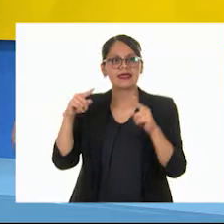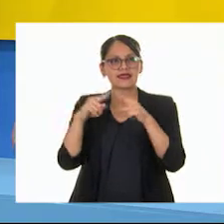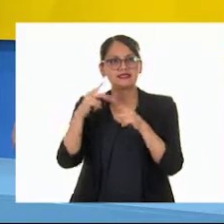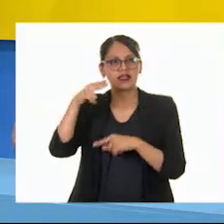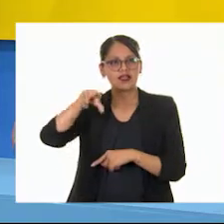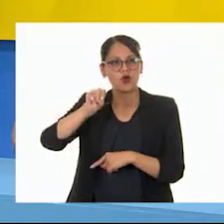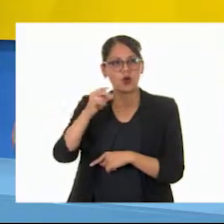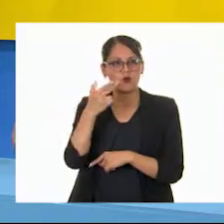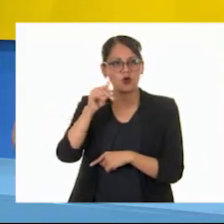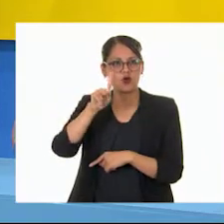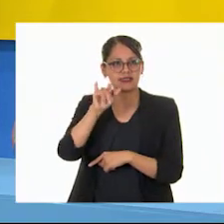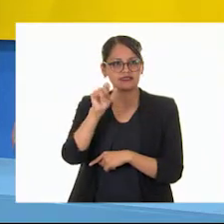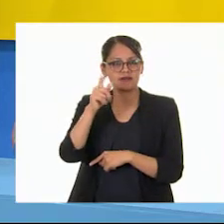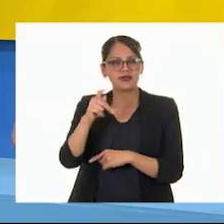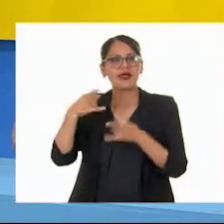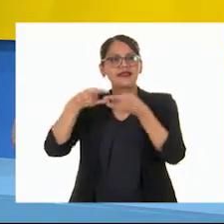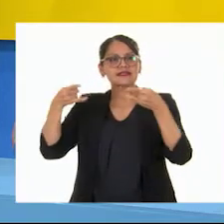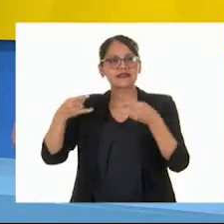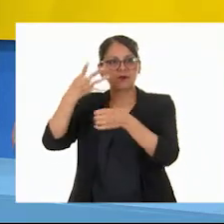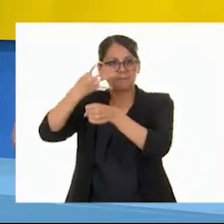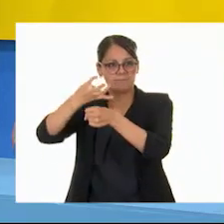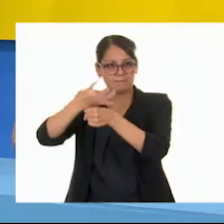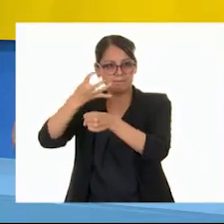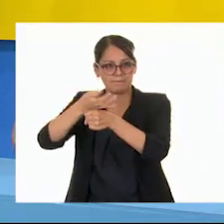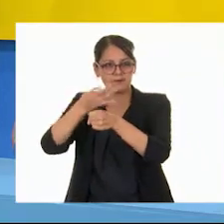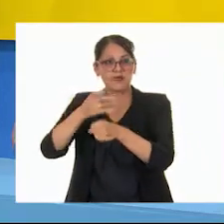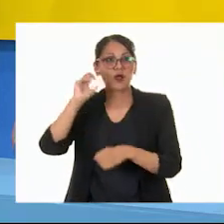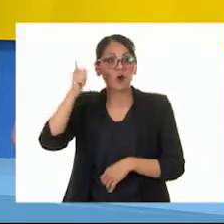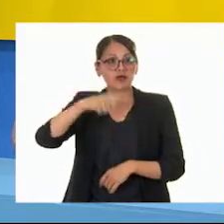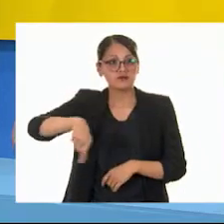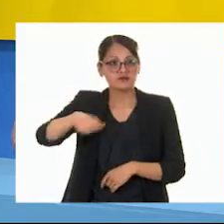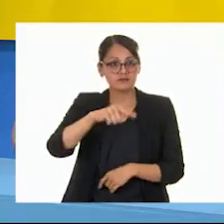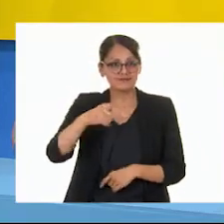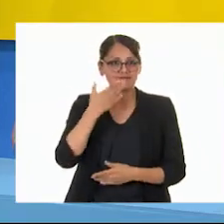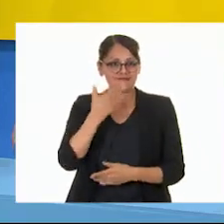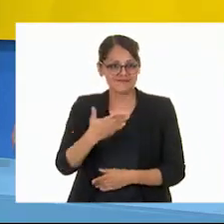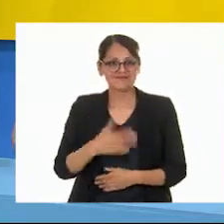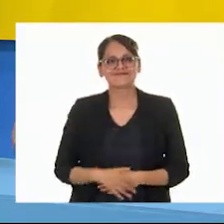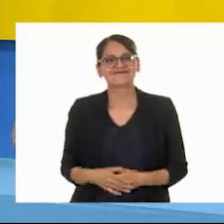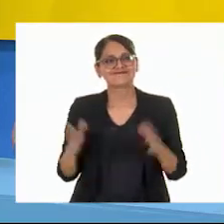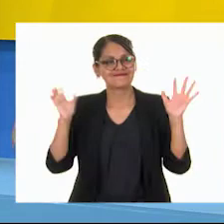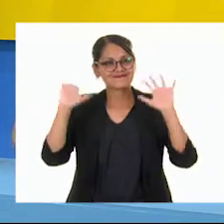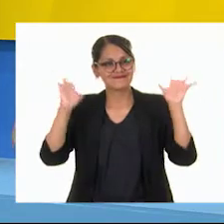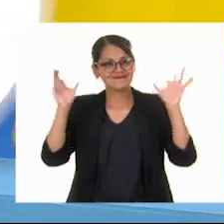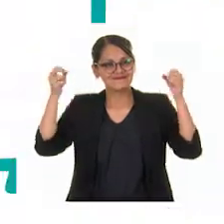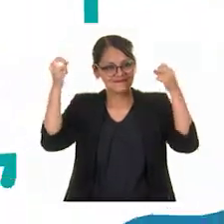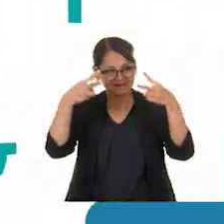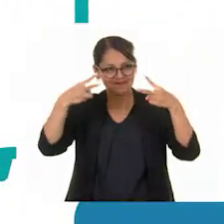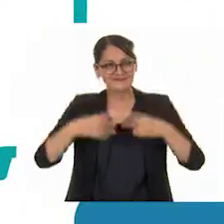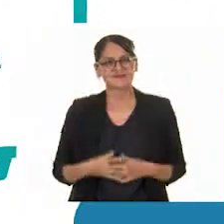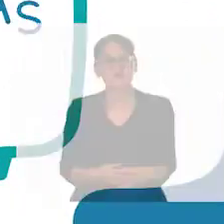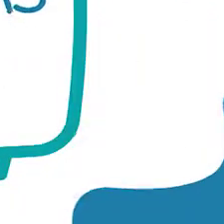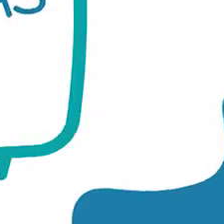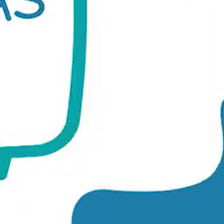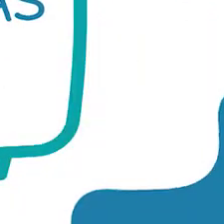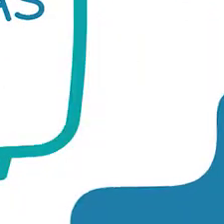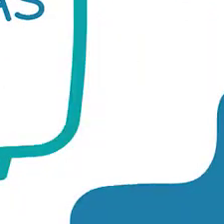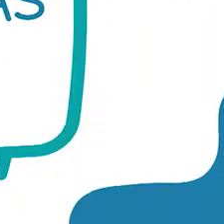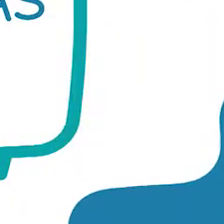1, historia de 4º grado, y espero lo hayan disfrutado tanto como nosotros. Nos vemos en la próxima.